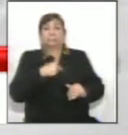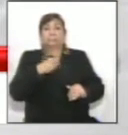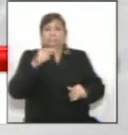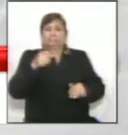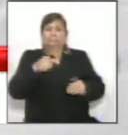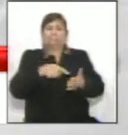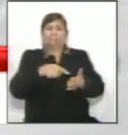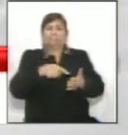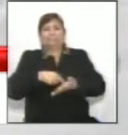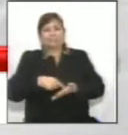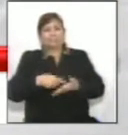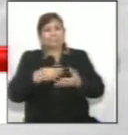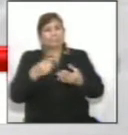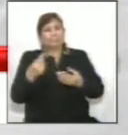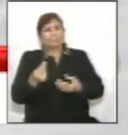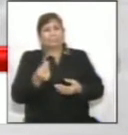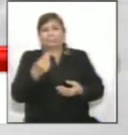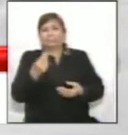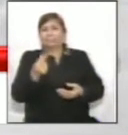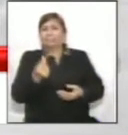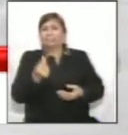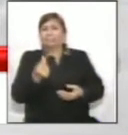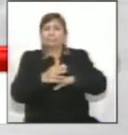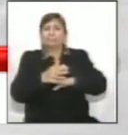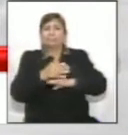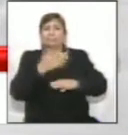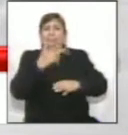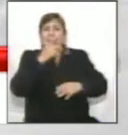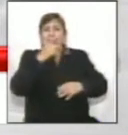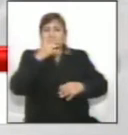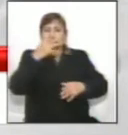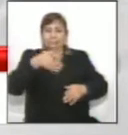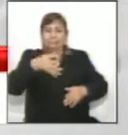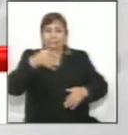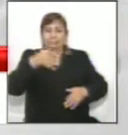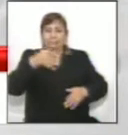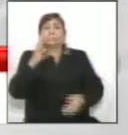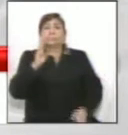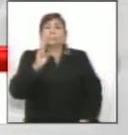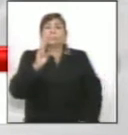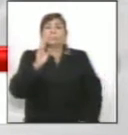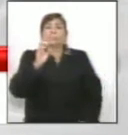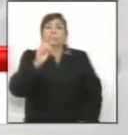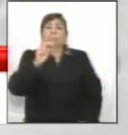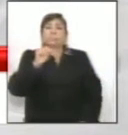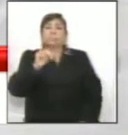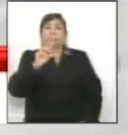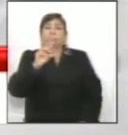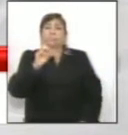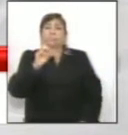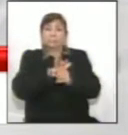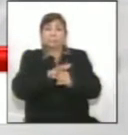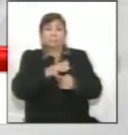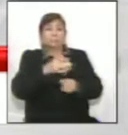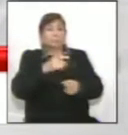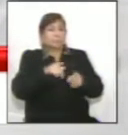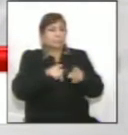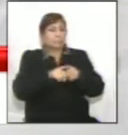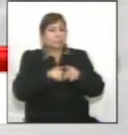cumplimiento inmediato del plan de intervención sanitaria y que los bonos, así como los programas sociales,